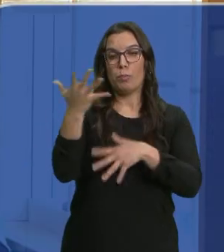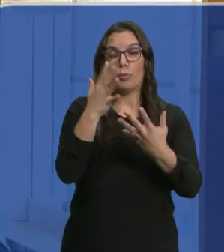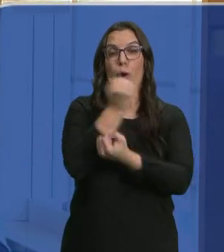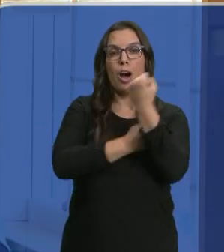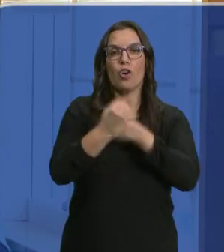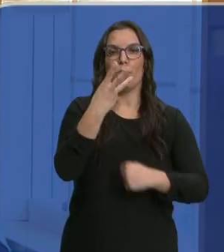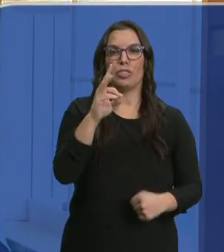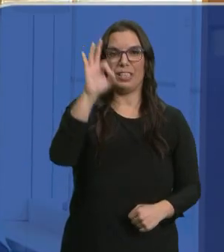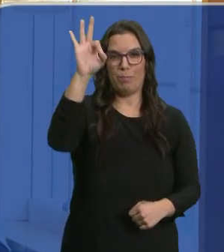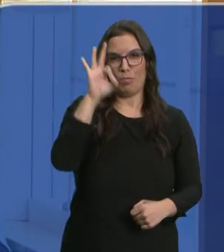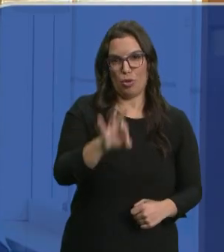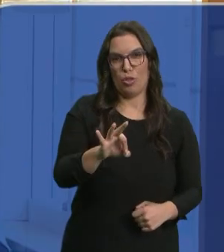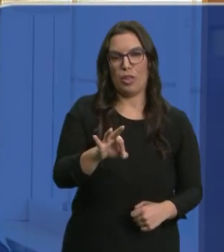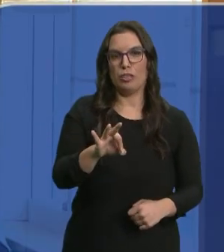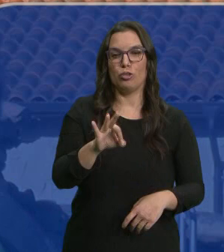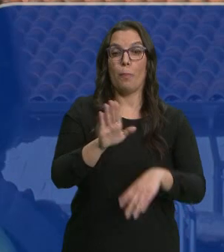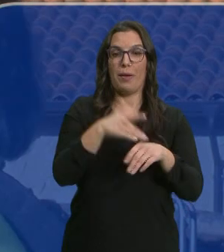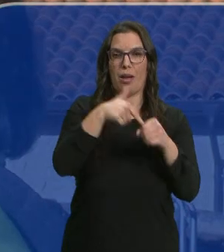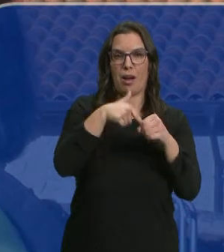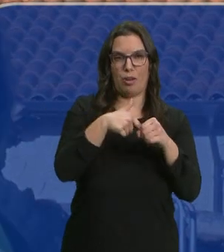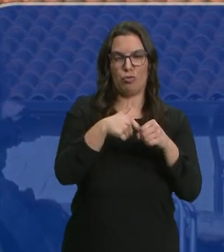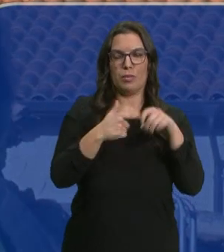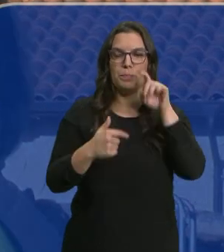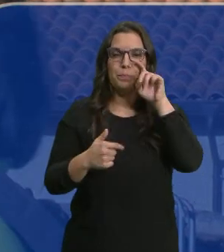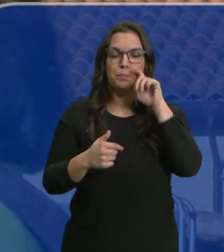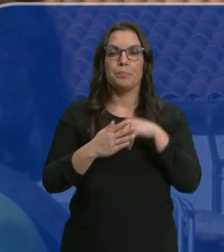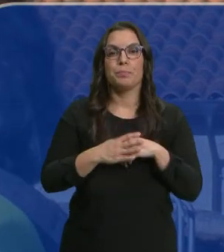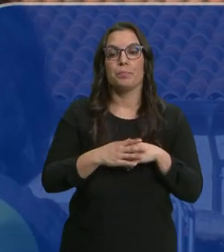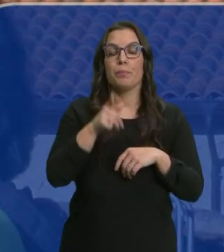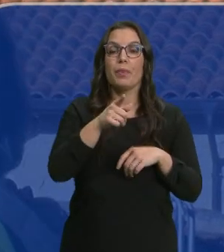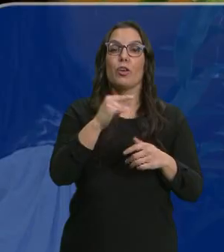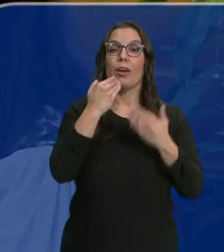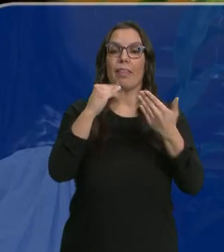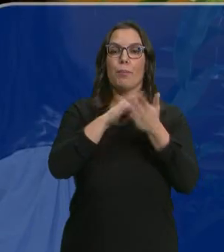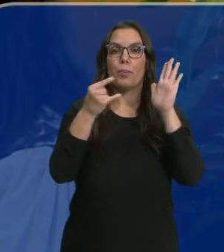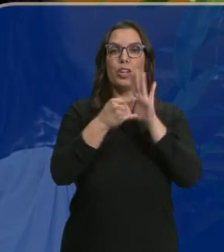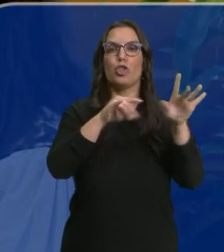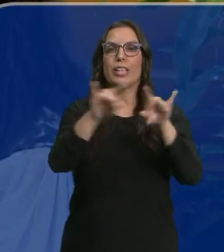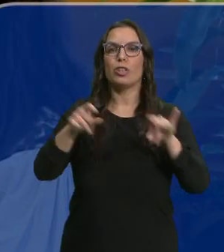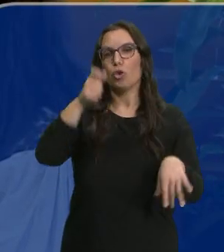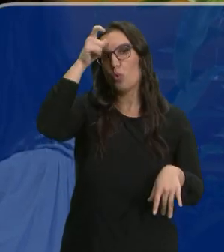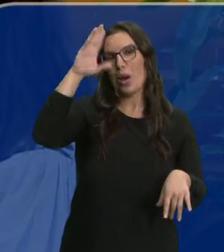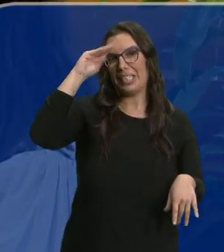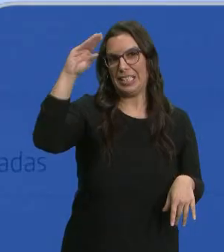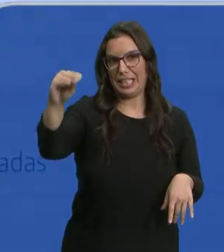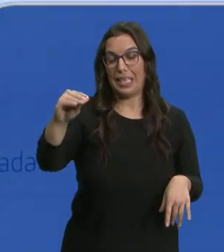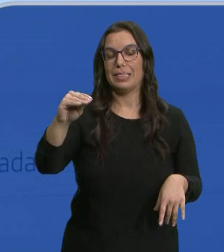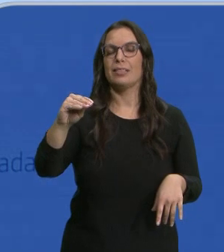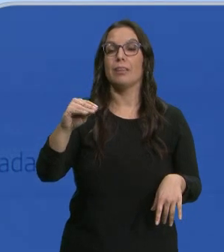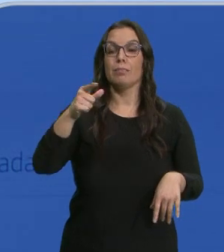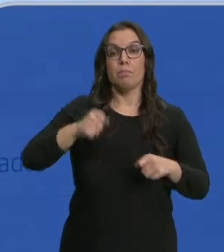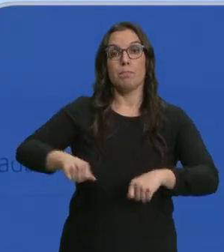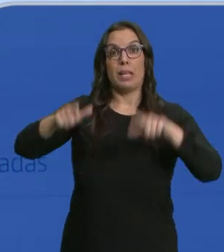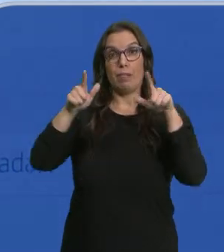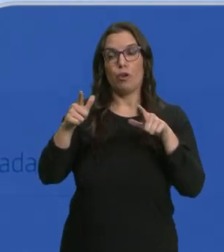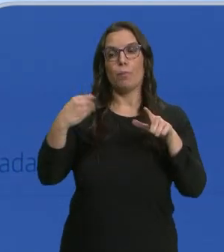un 30% el ahorro de combustible. Son los primeros frutos del proyecto Territorio Rural Inteligente. Esta